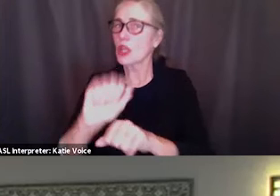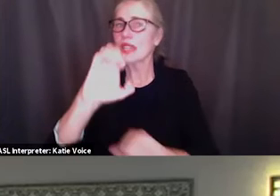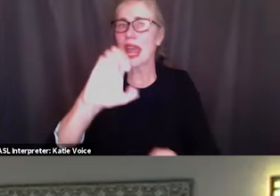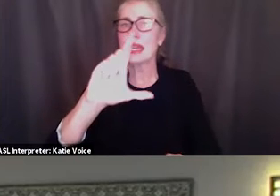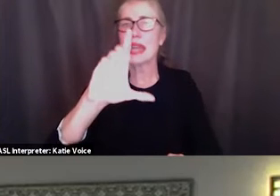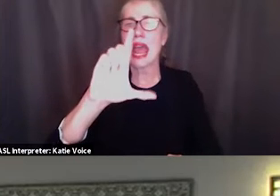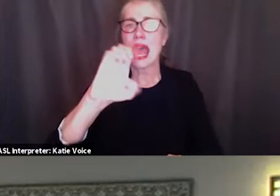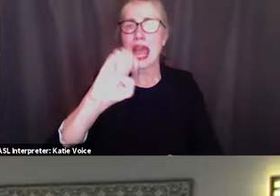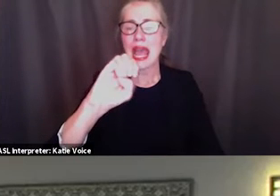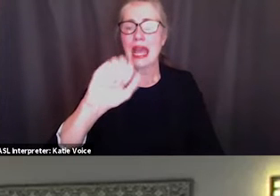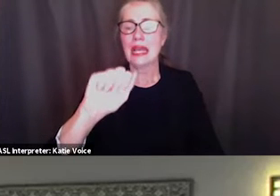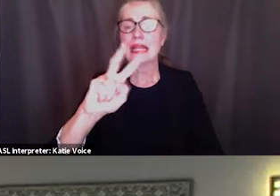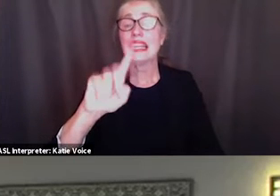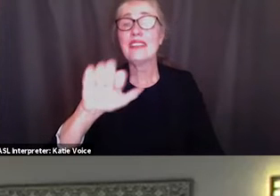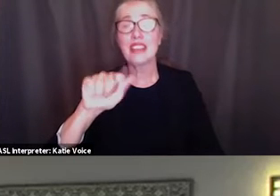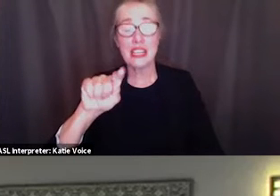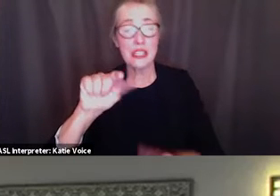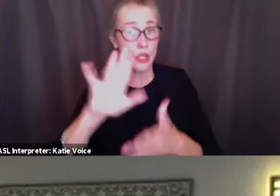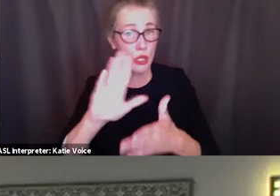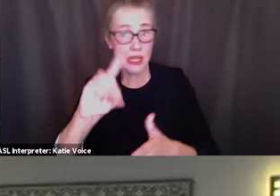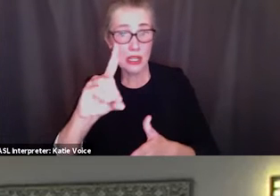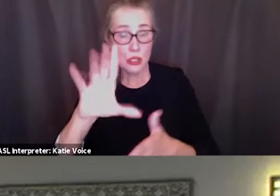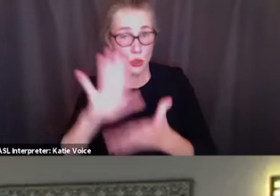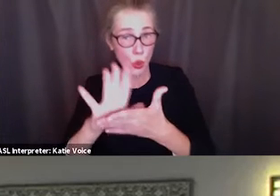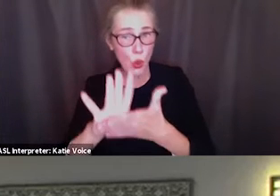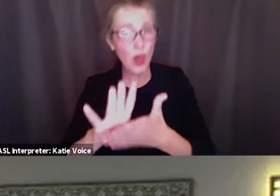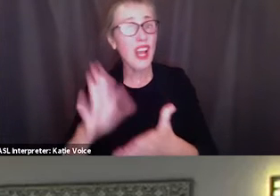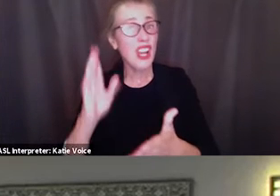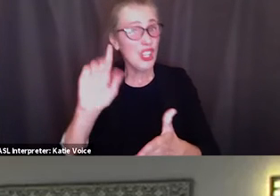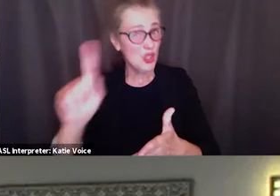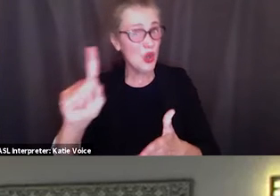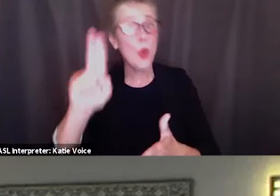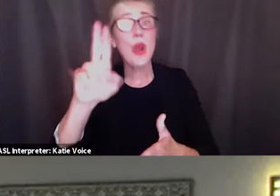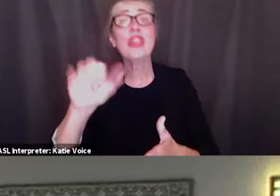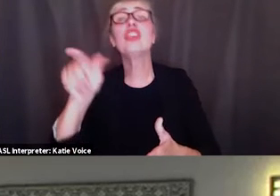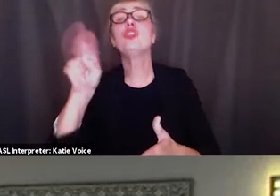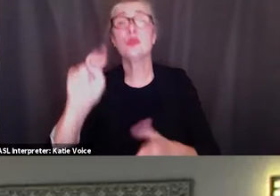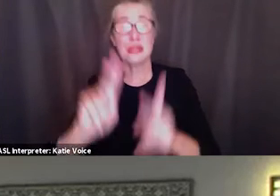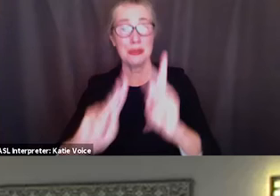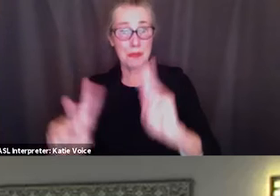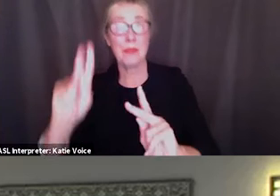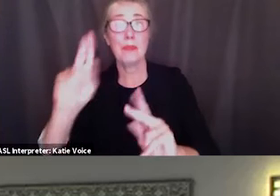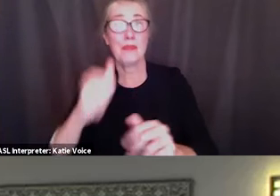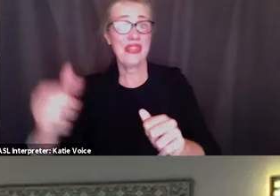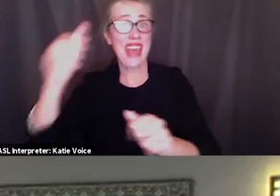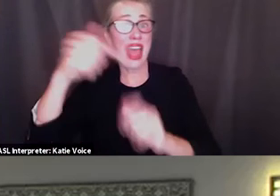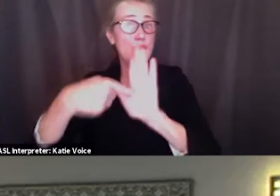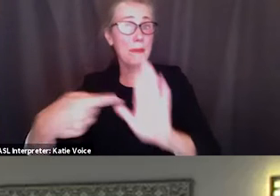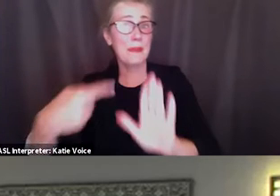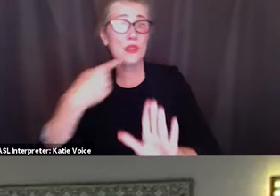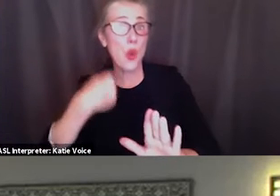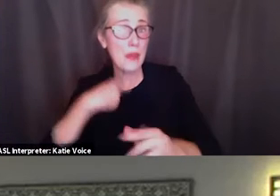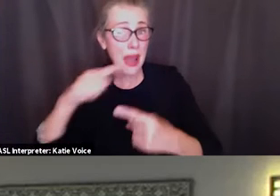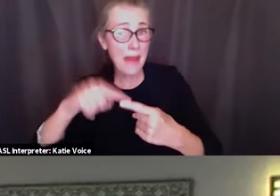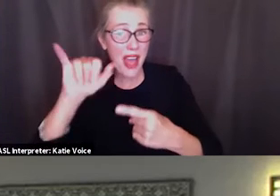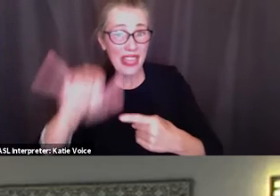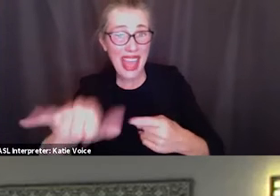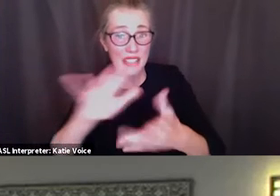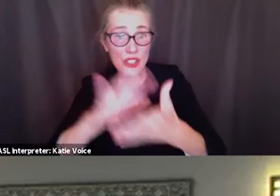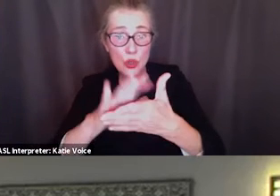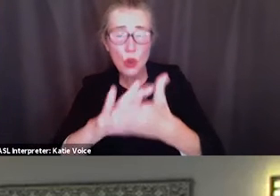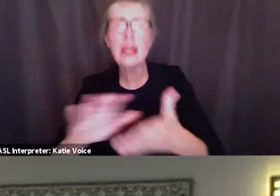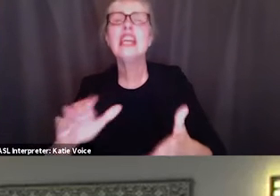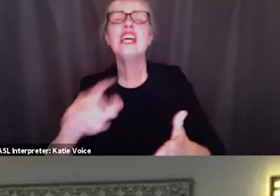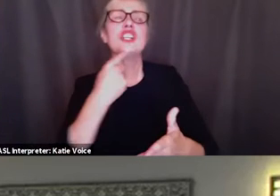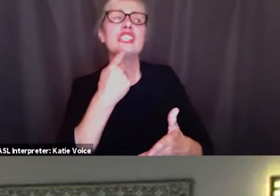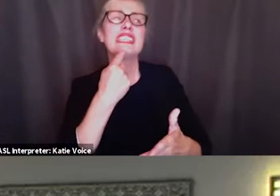en Cleveland y ¿sabe qué me dijo el presidente? Dijeron que en Cleveland es donde los maestros van para morir. Dicen